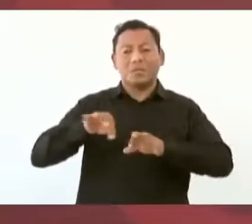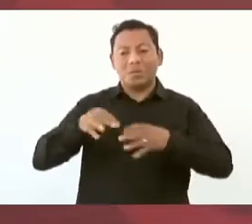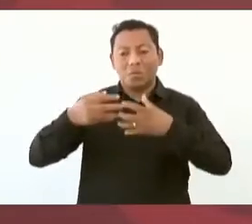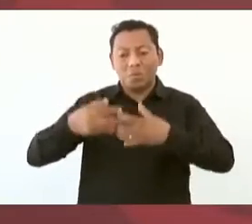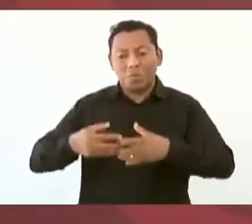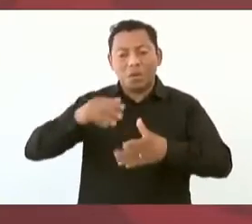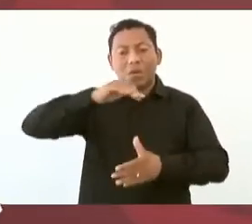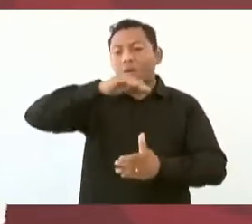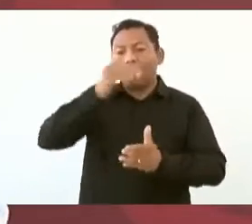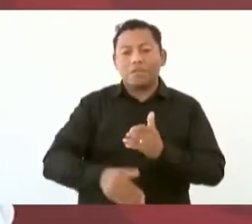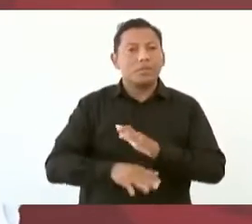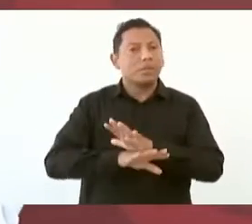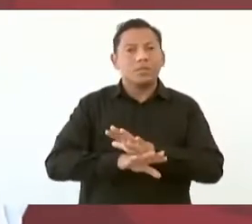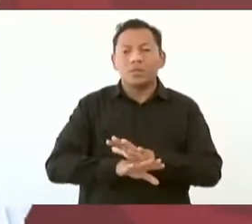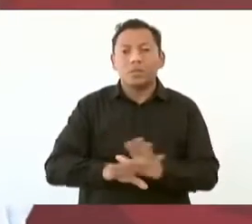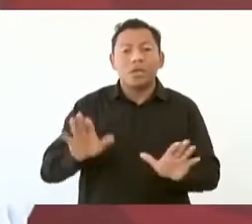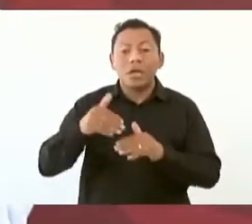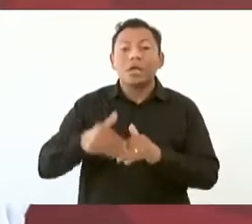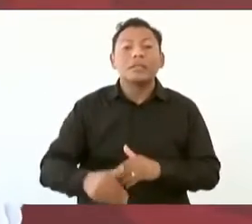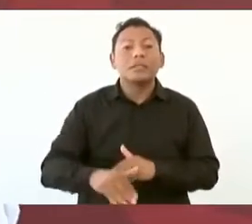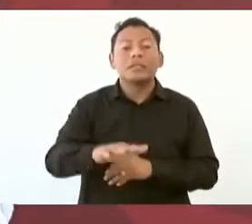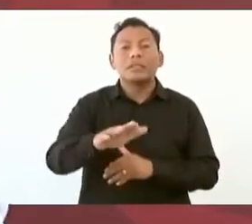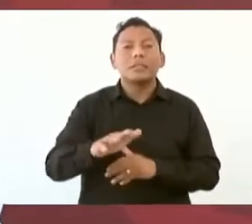obras ya